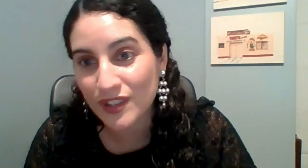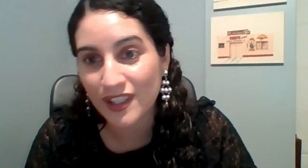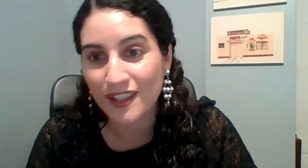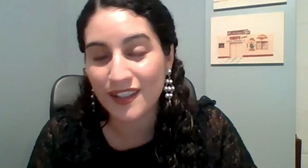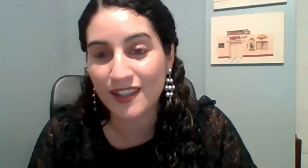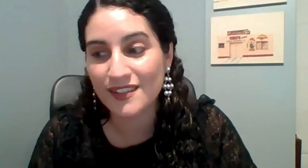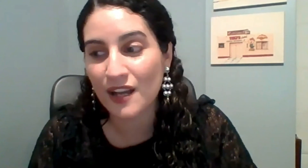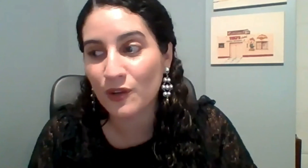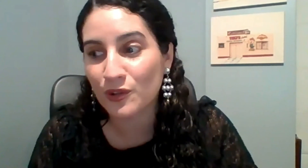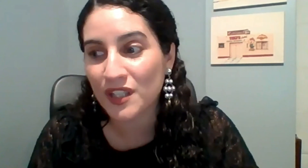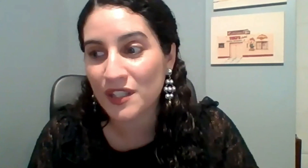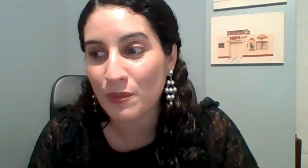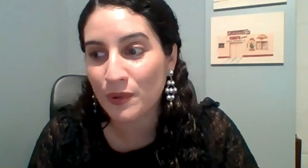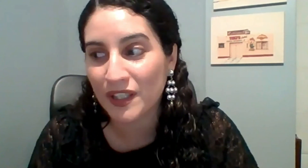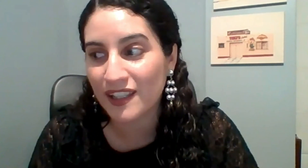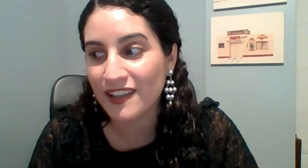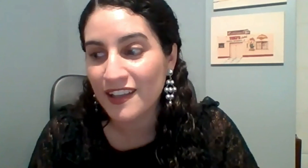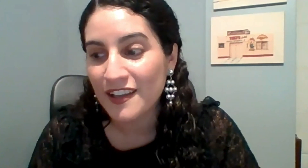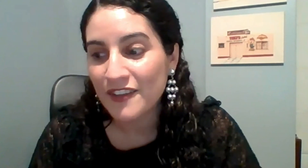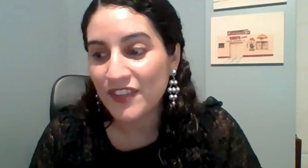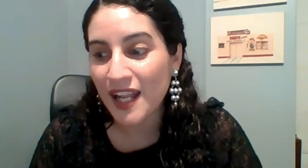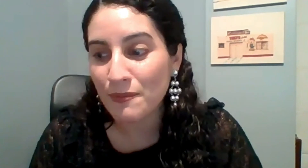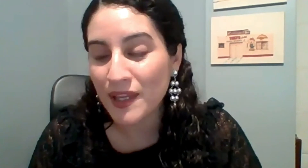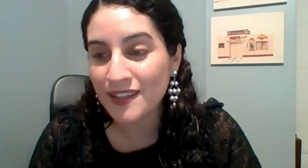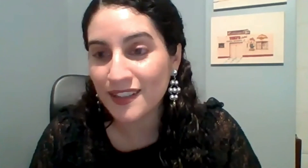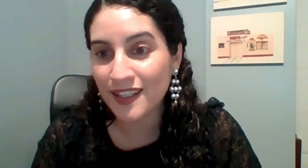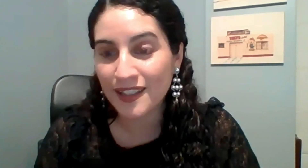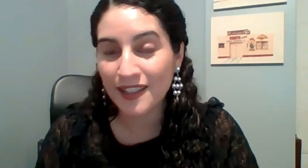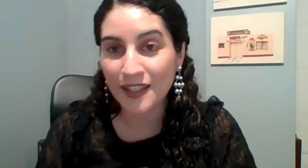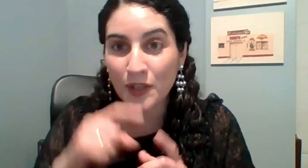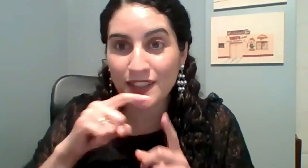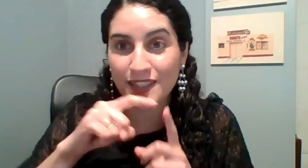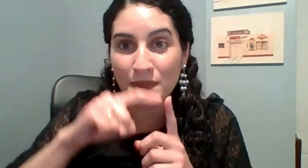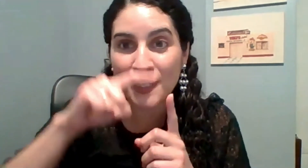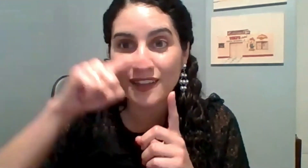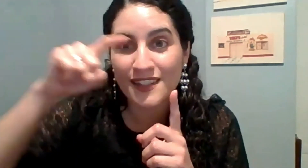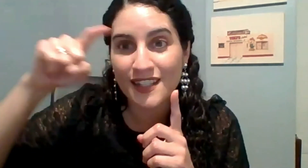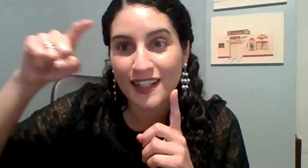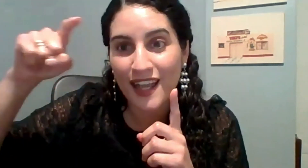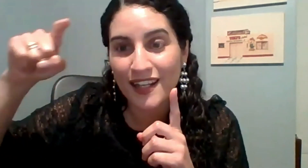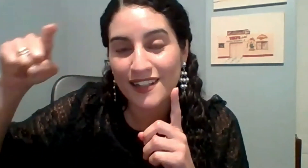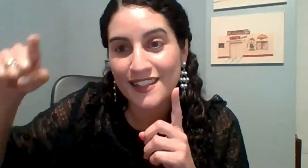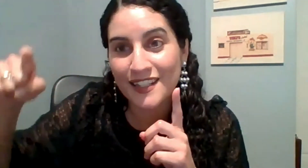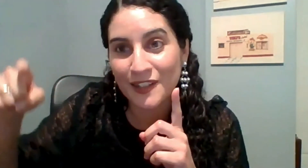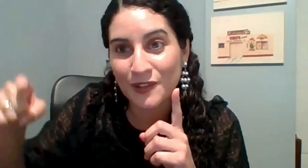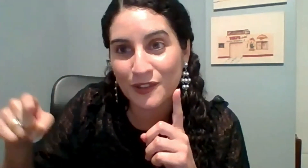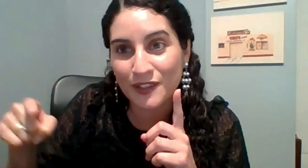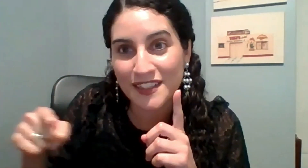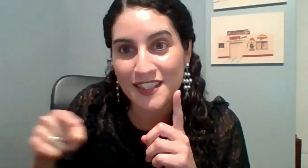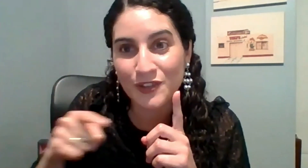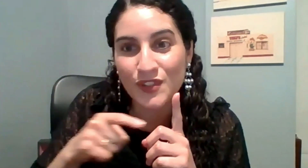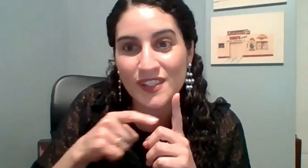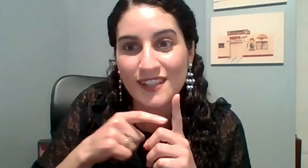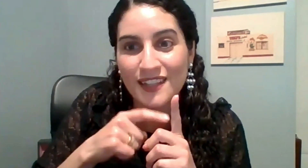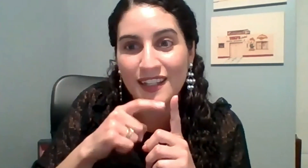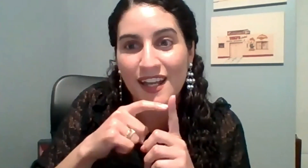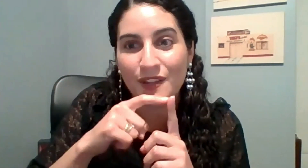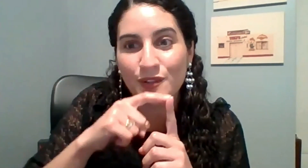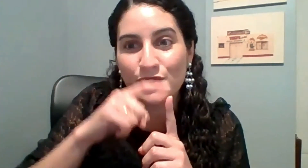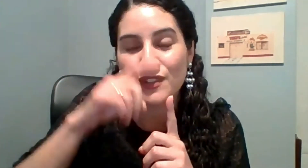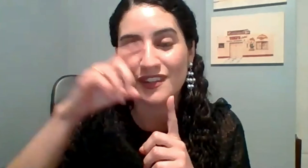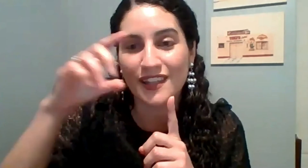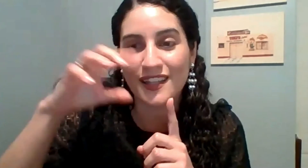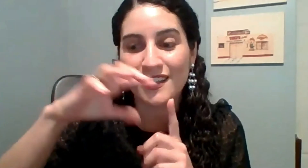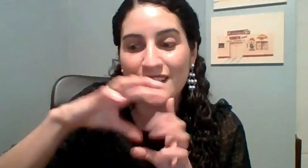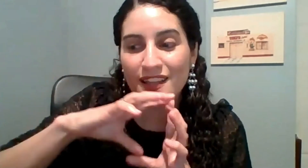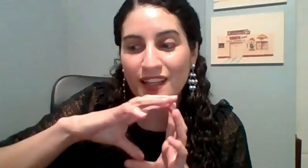adultos que están con los niños, porque finalmente creo que terminan de cerrar el ciclo, el 360